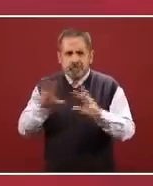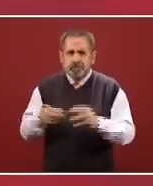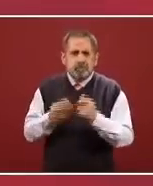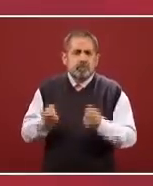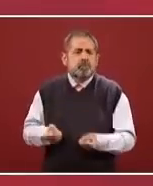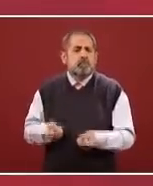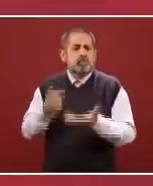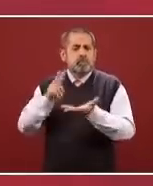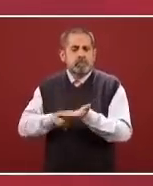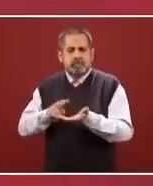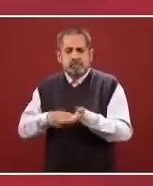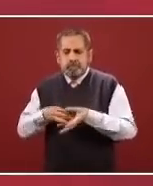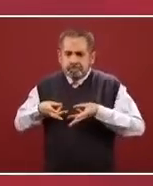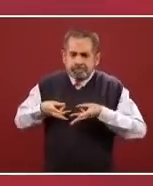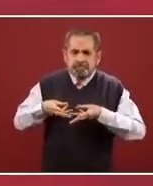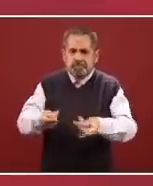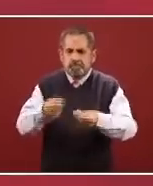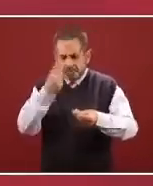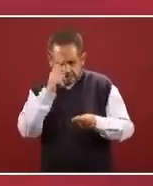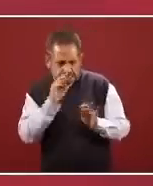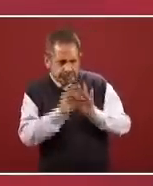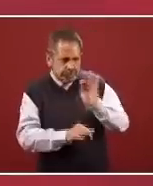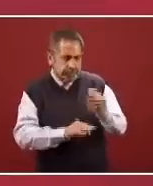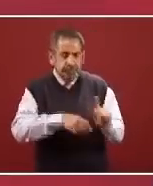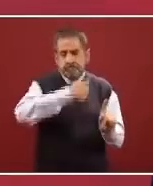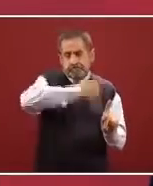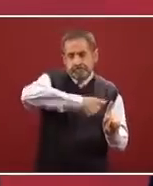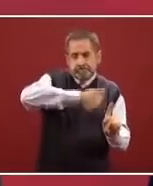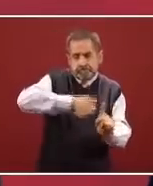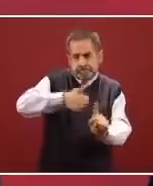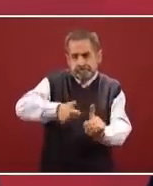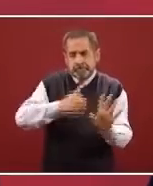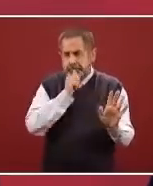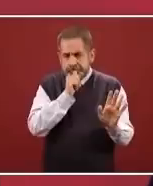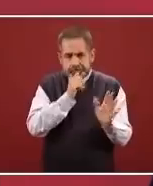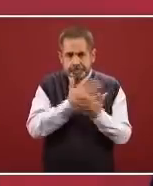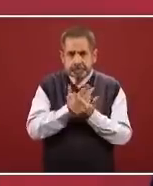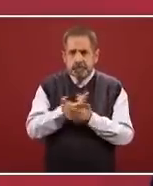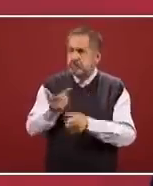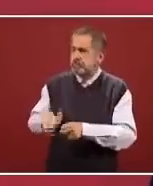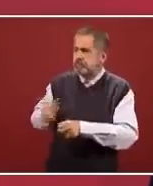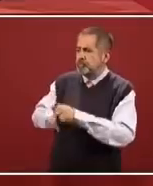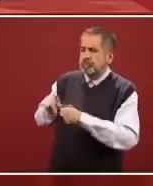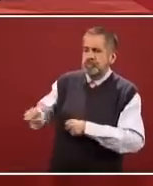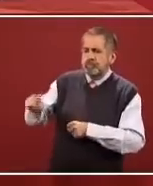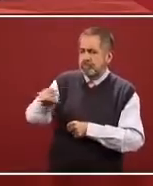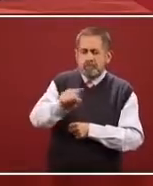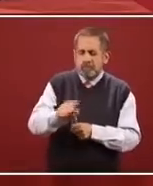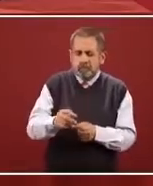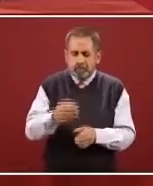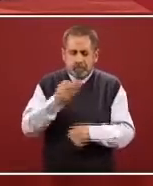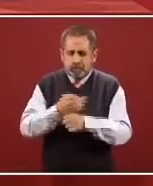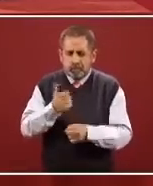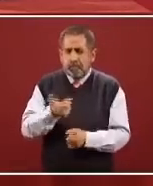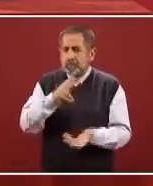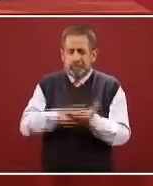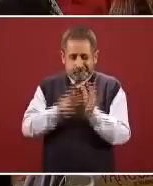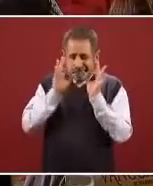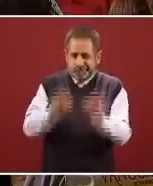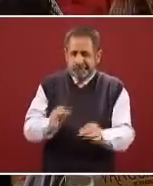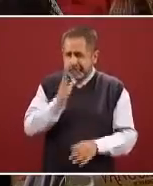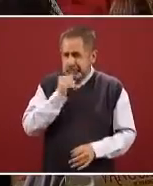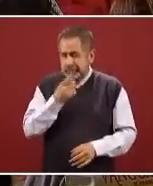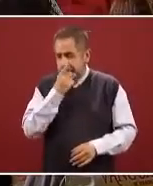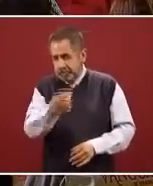cifras y se están comparando en los diferentes hospitales que atenderán a los pacientes. Una cifra exacta no se la puedo dar en este momento.